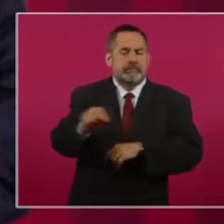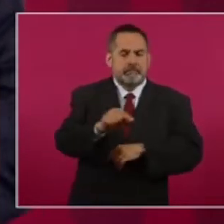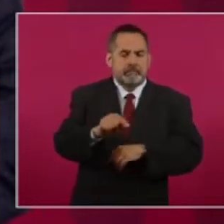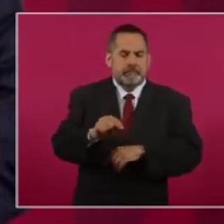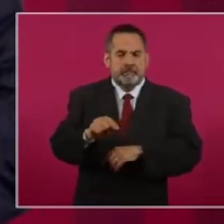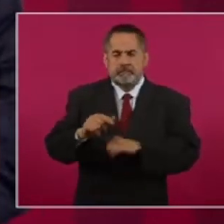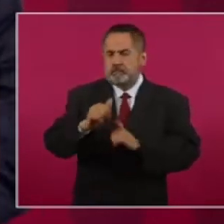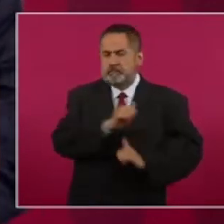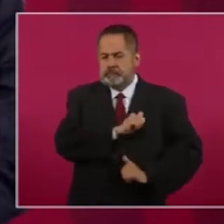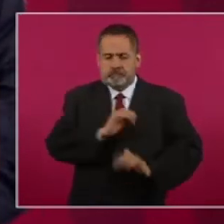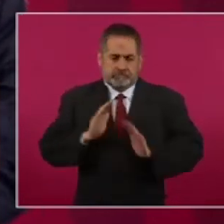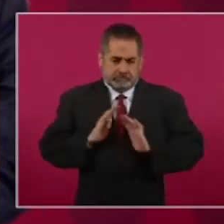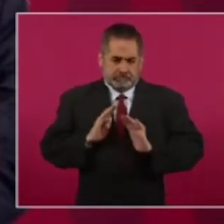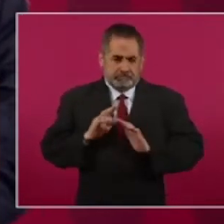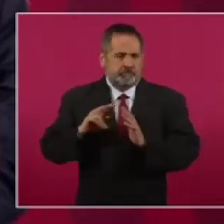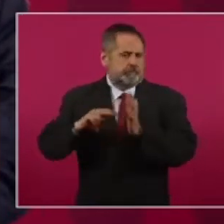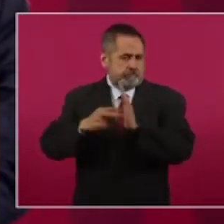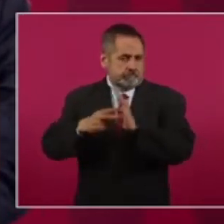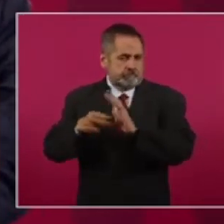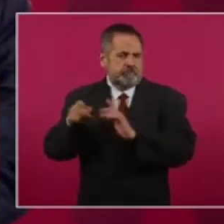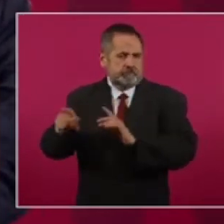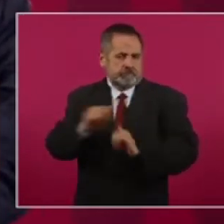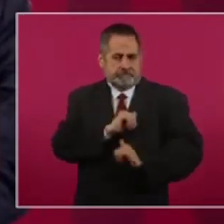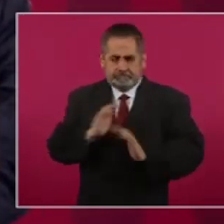el ejército, los ingenieros militares,